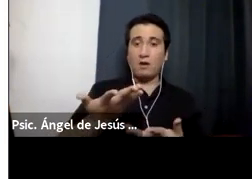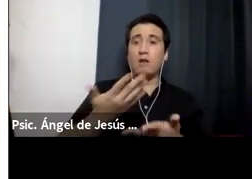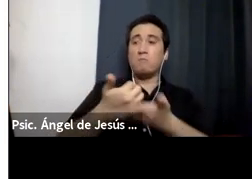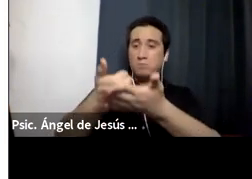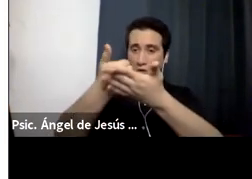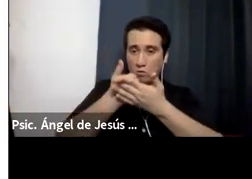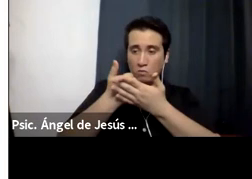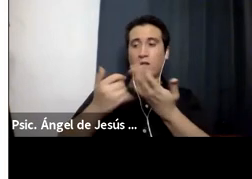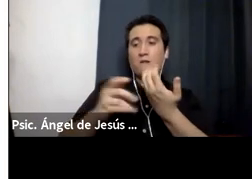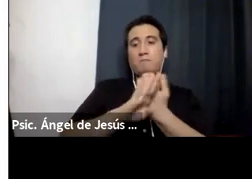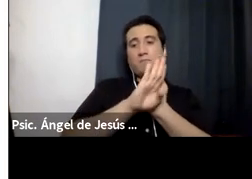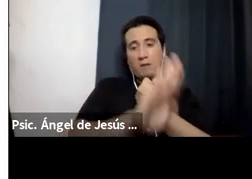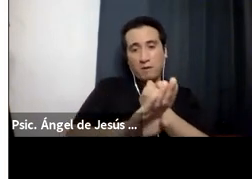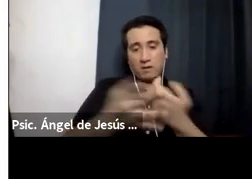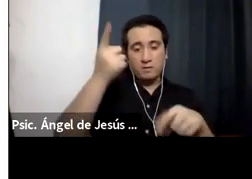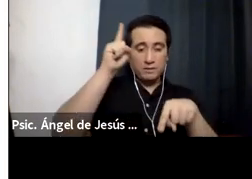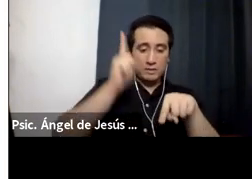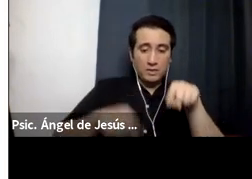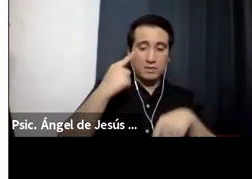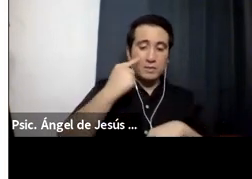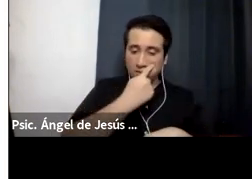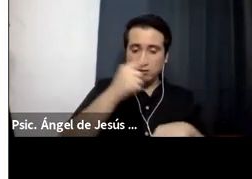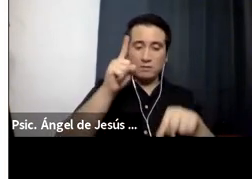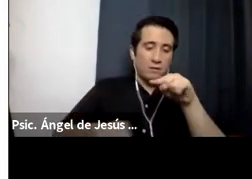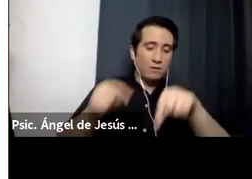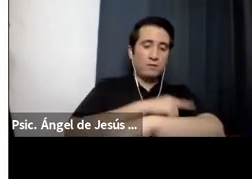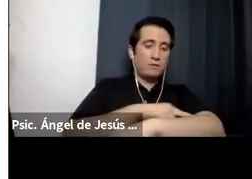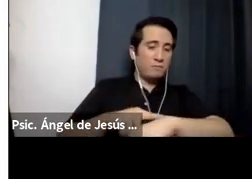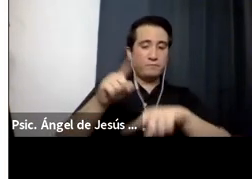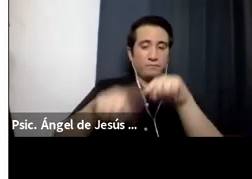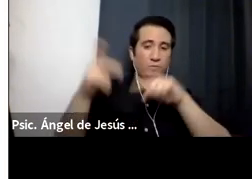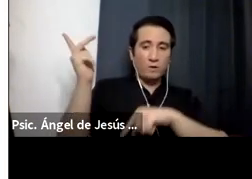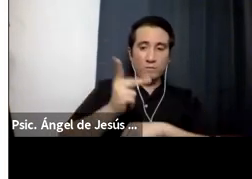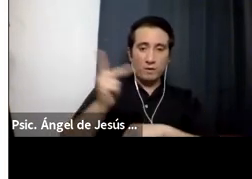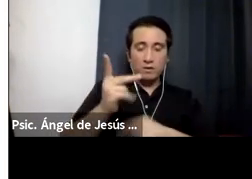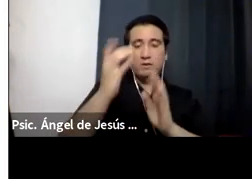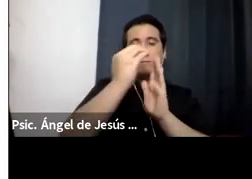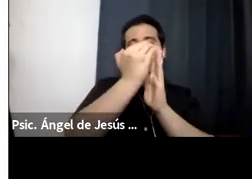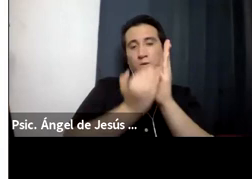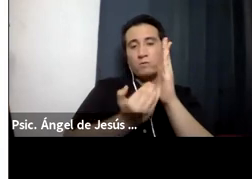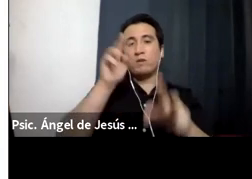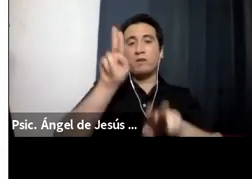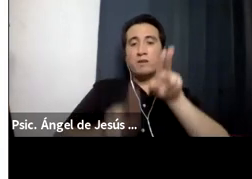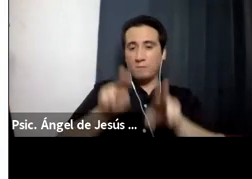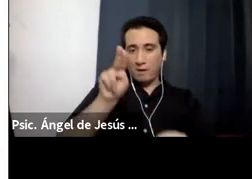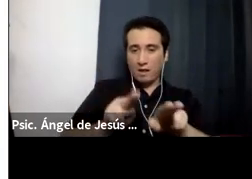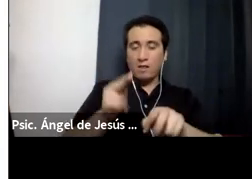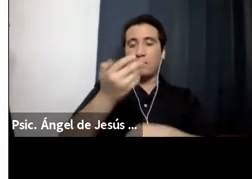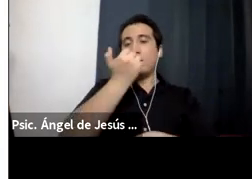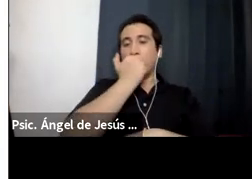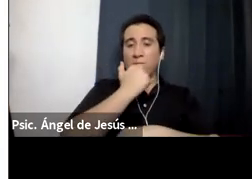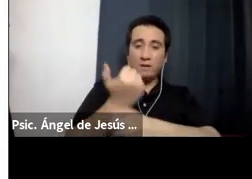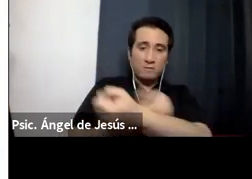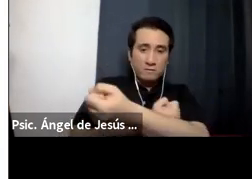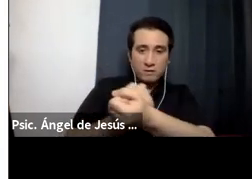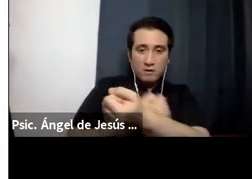a prevenir amputaciones al disminuir los niveles de glucosa y retrasar cualquier tipo de neuropatía o pérdida en